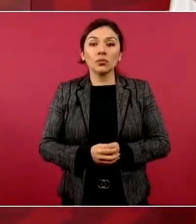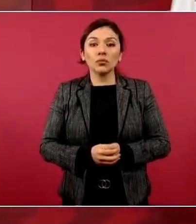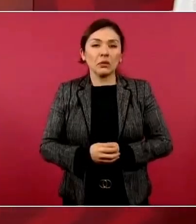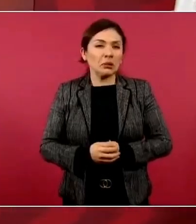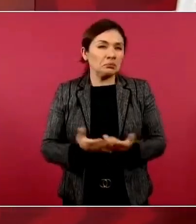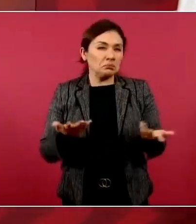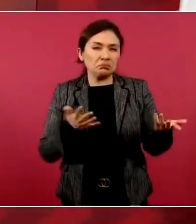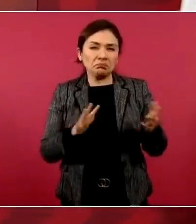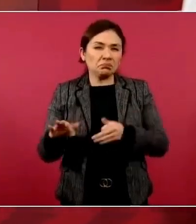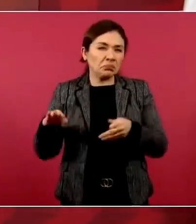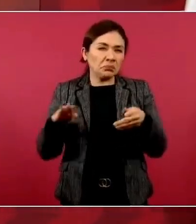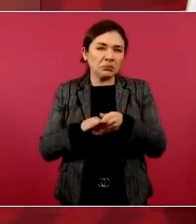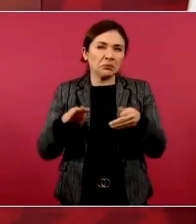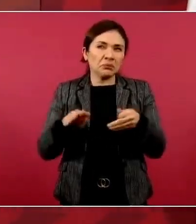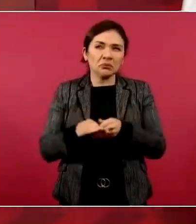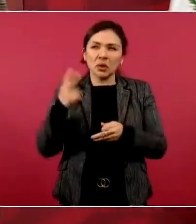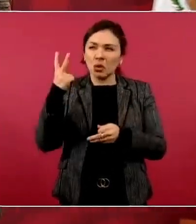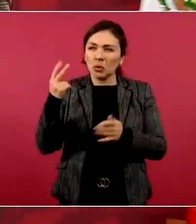alrededor de 2.500